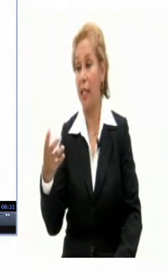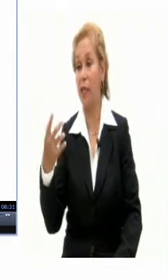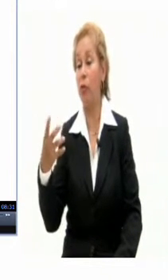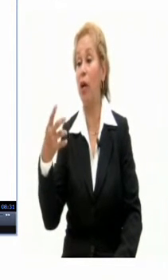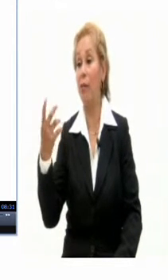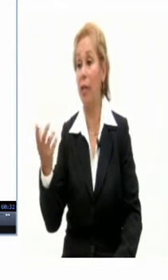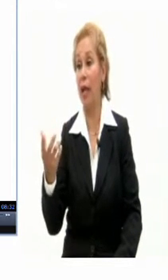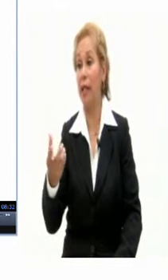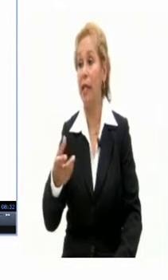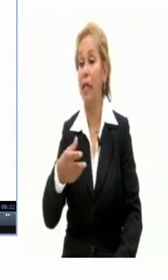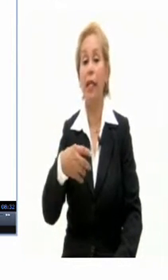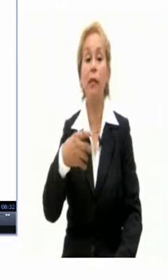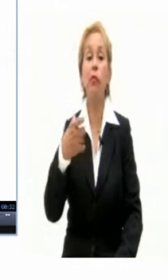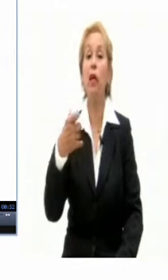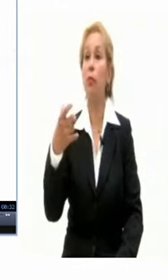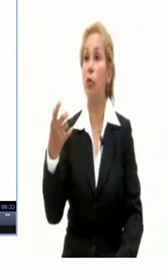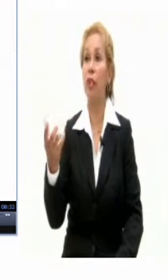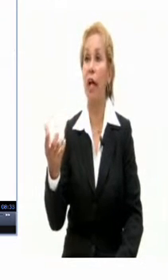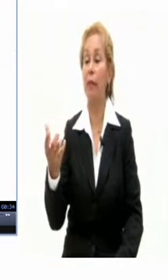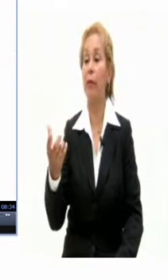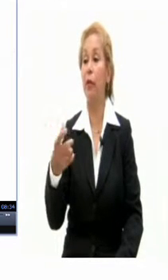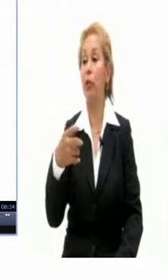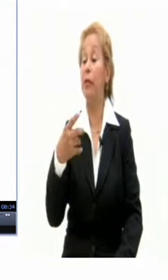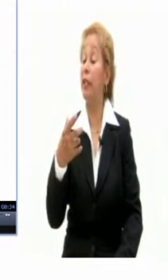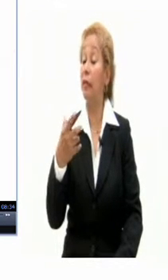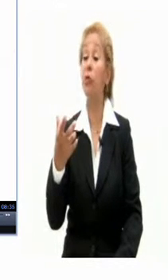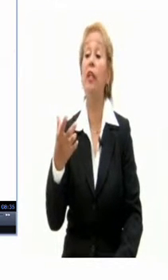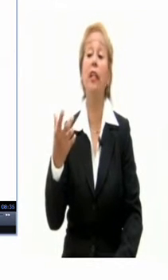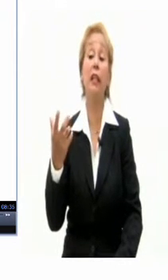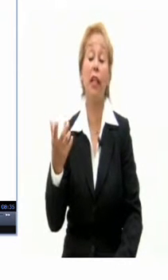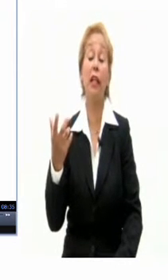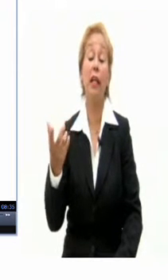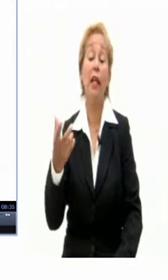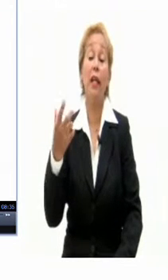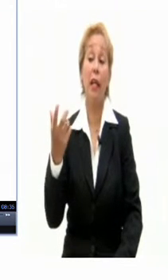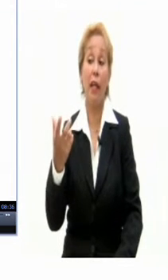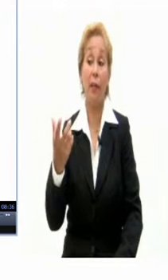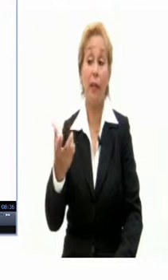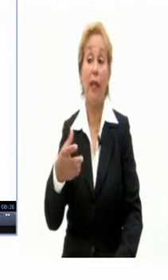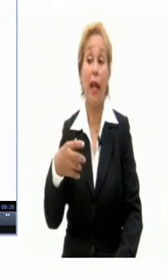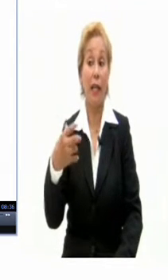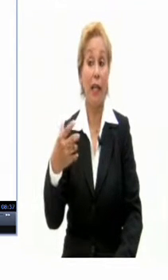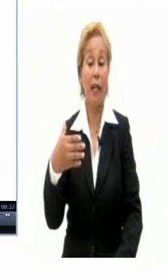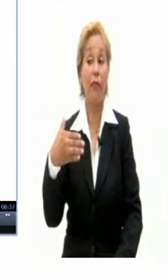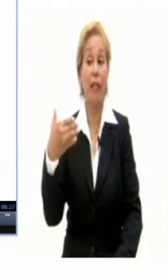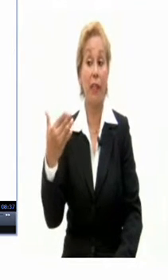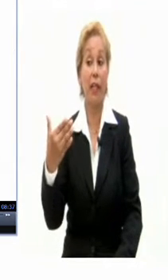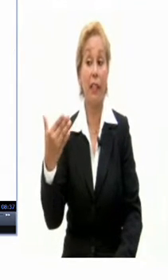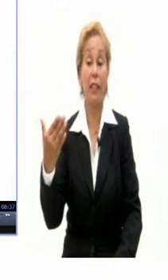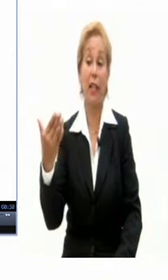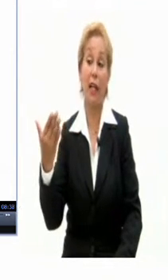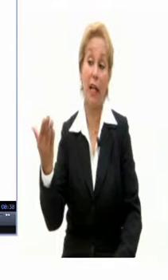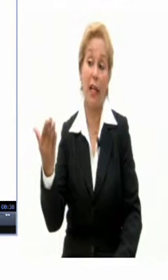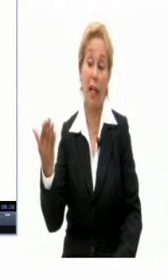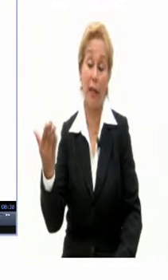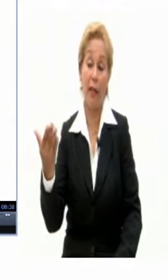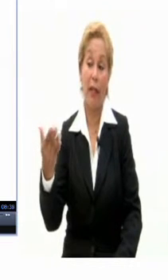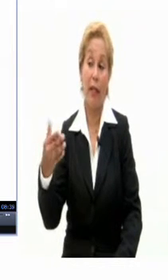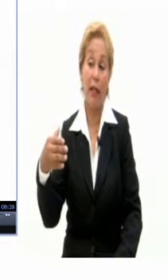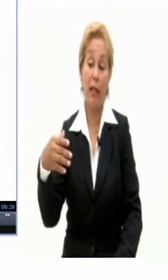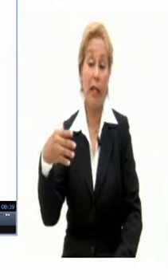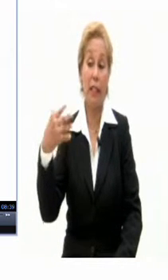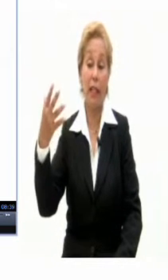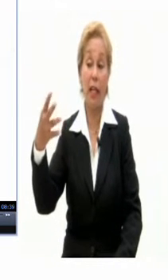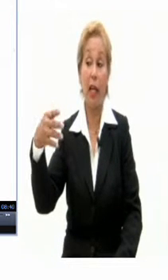ciertas realidades, queremos cambiar, queremos aportar, pero también tenemos que entender que hay que enfrentarse hacia la